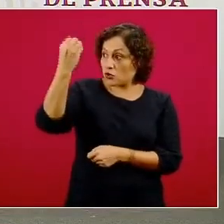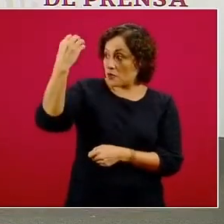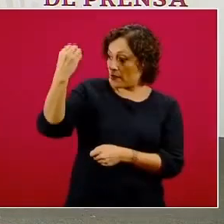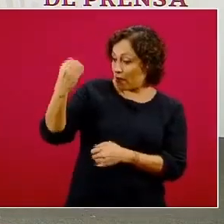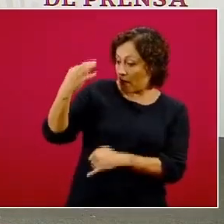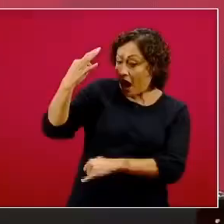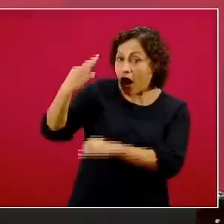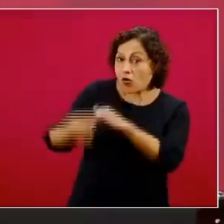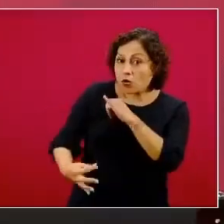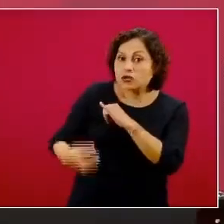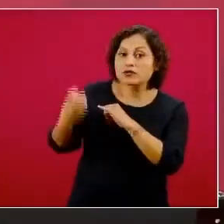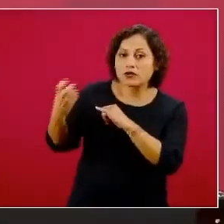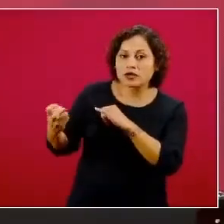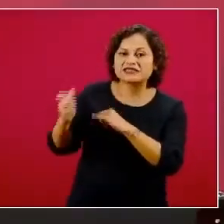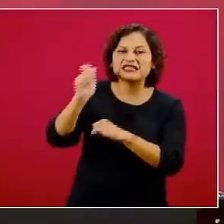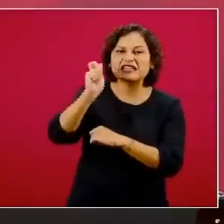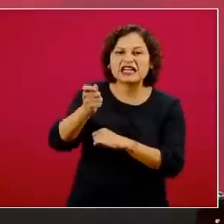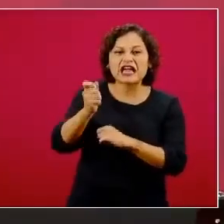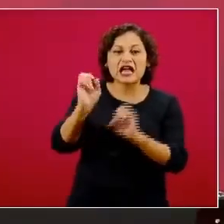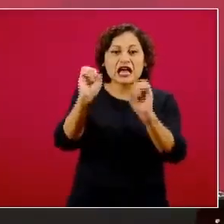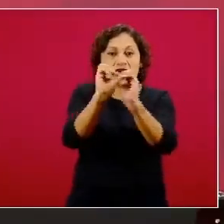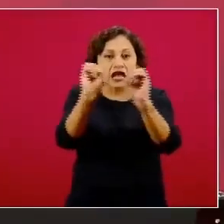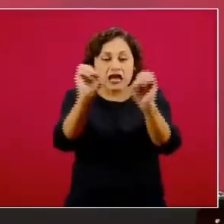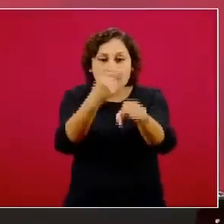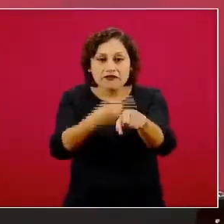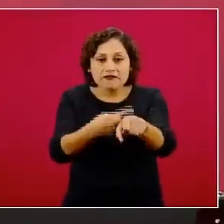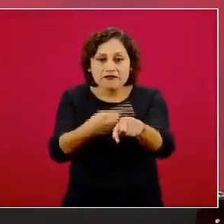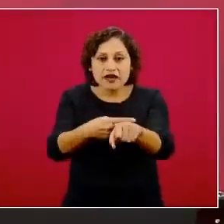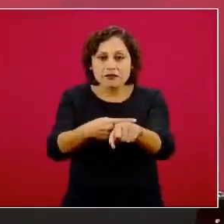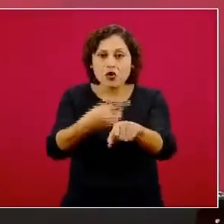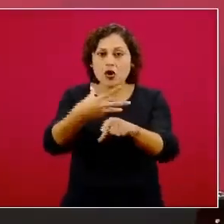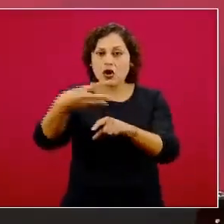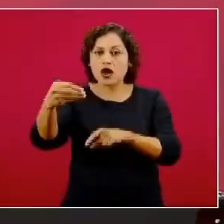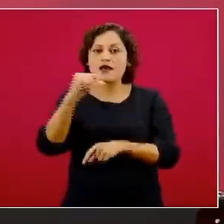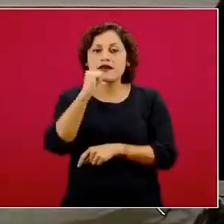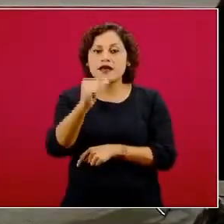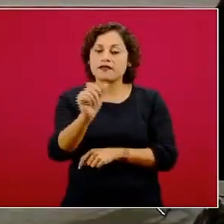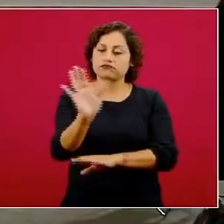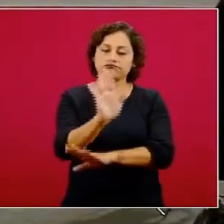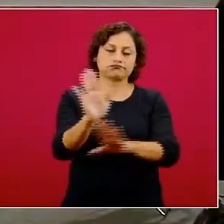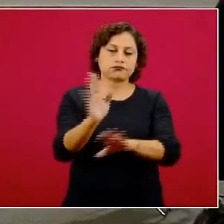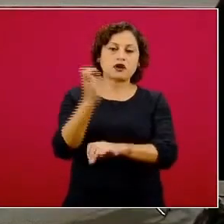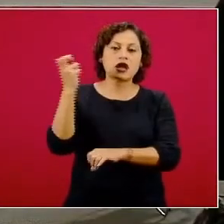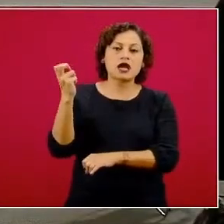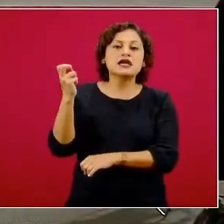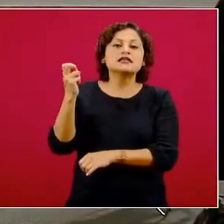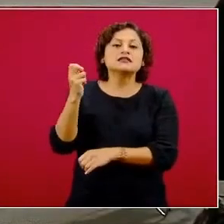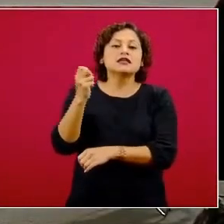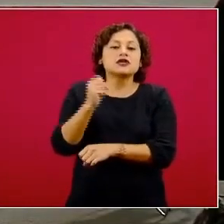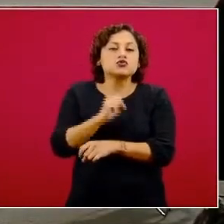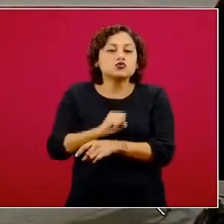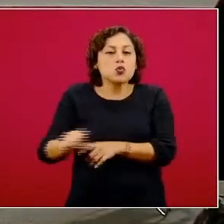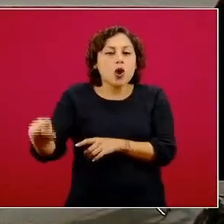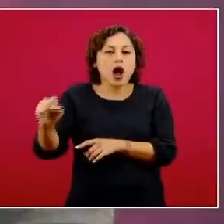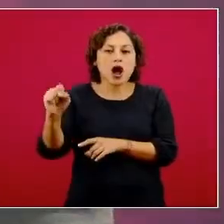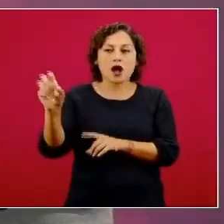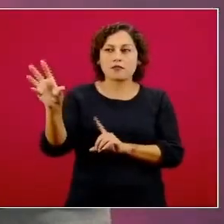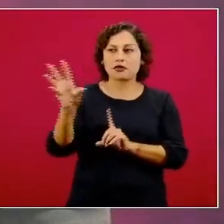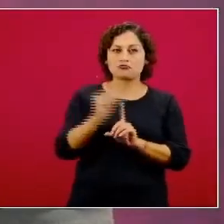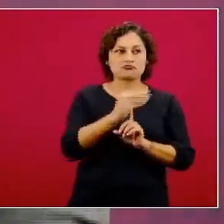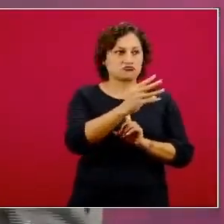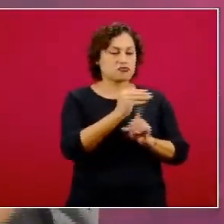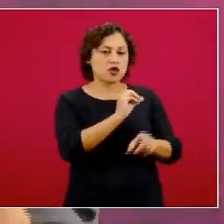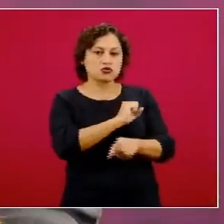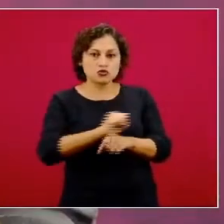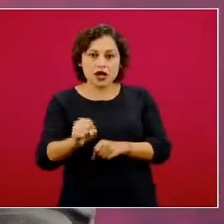no significa cero, significa es riesgo bajo, pero igual, si no mantienes sana distancia, si no te lavas las manos, si no usas